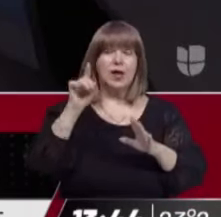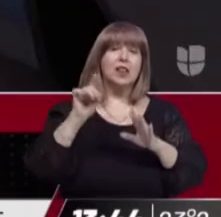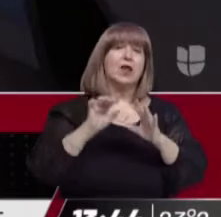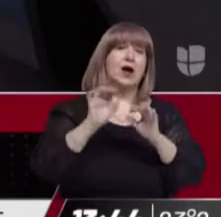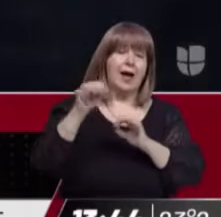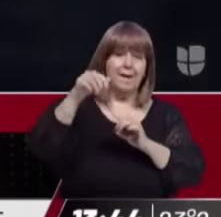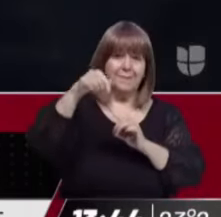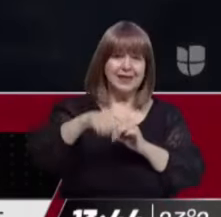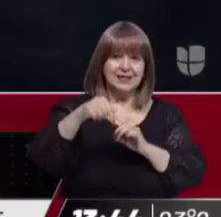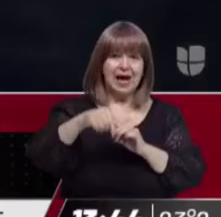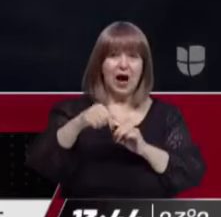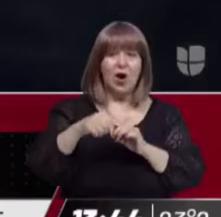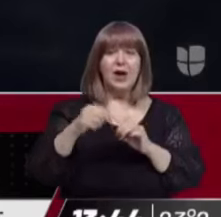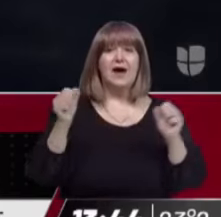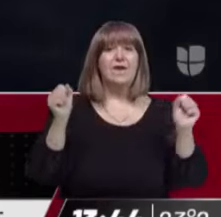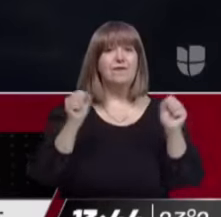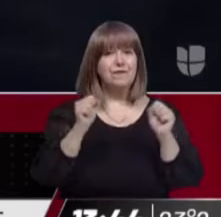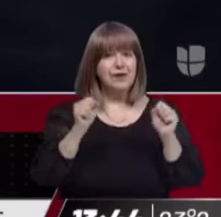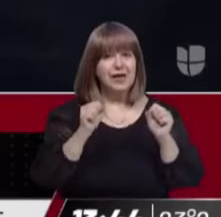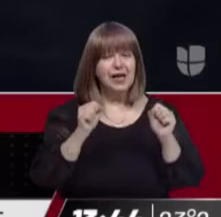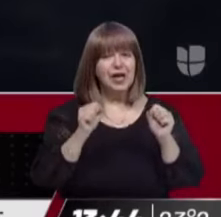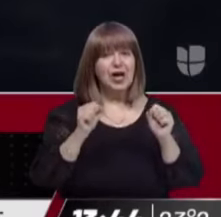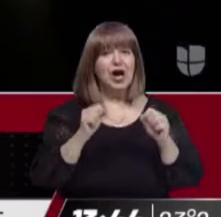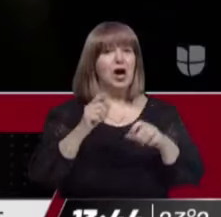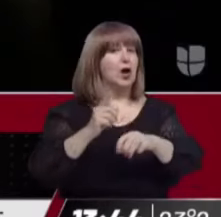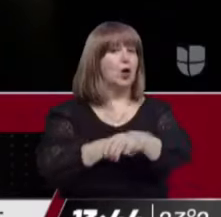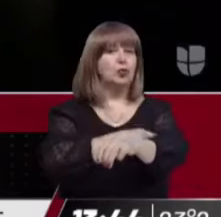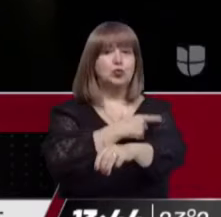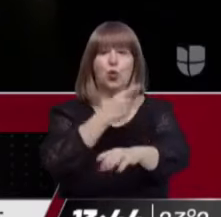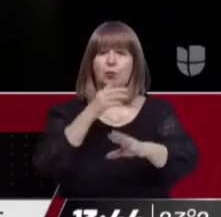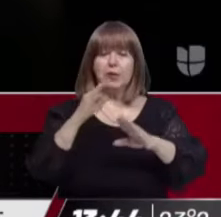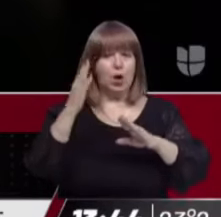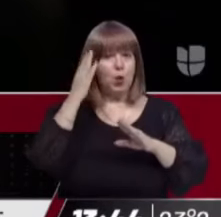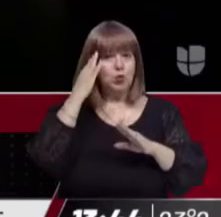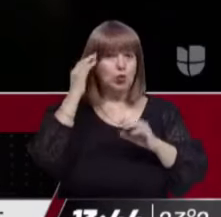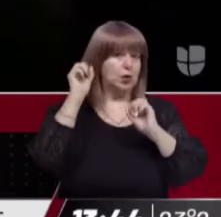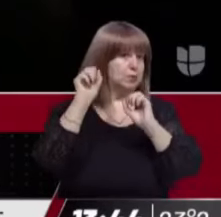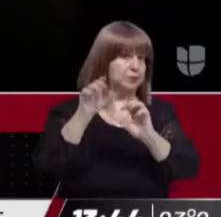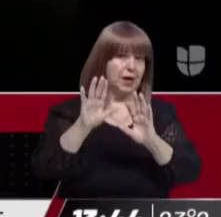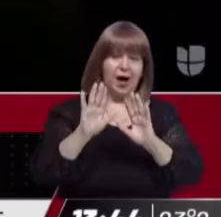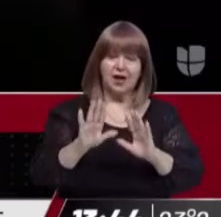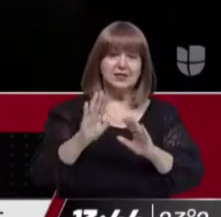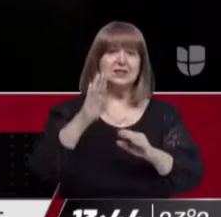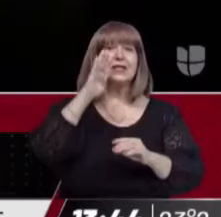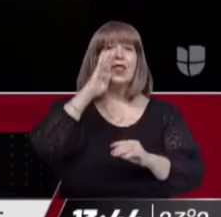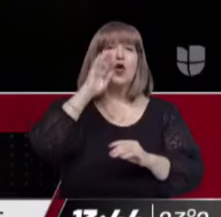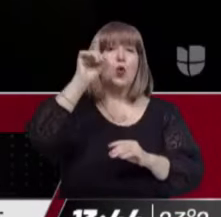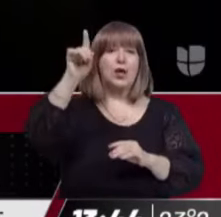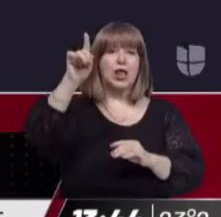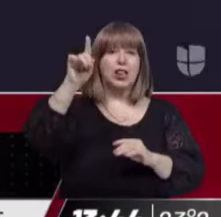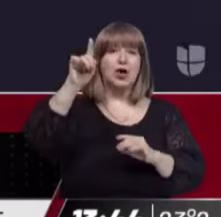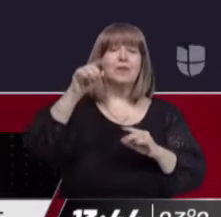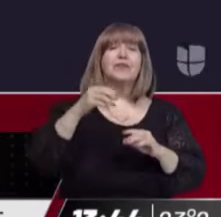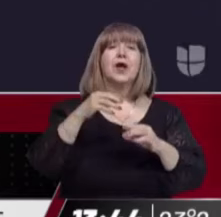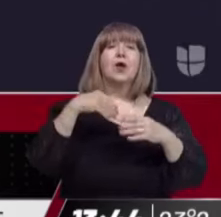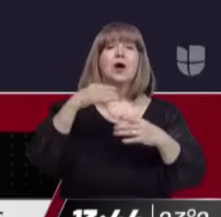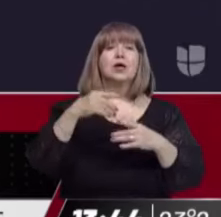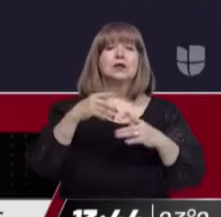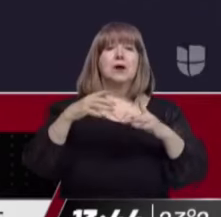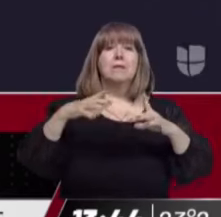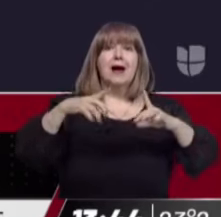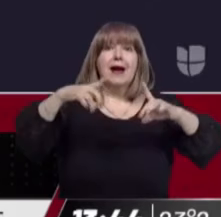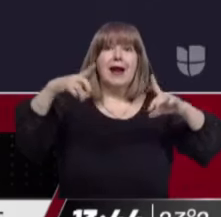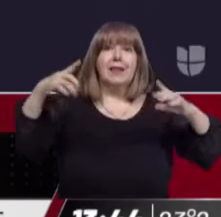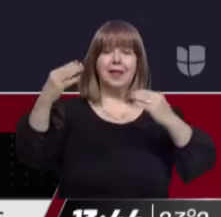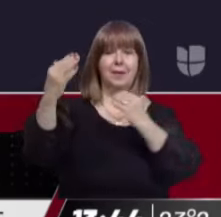ya empieza a estar fresquito y esa tradición se sigue manteniendo. Es una luna que va a estar un 17%